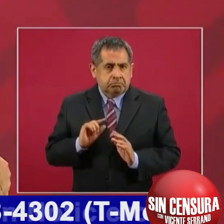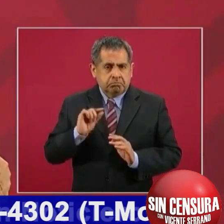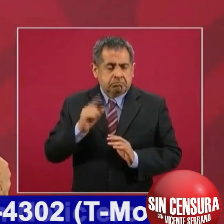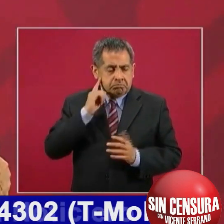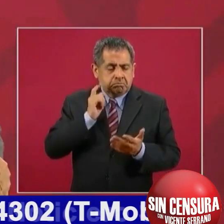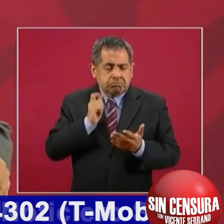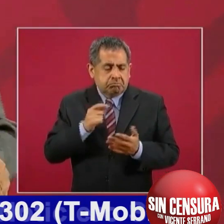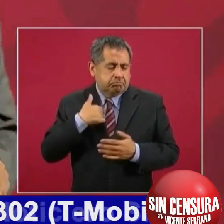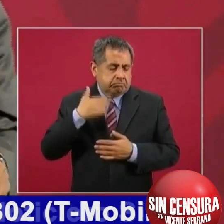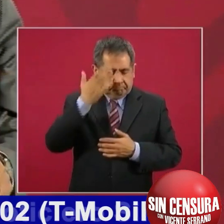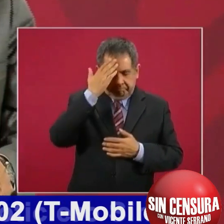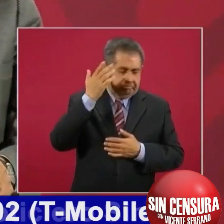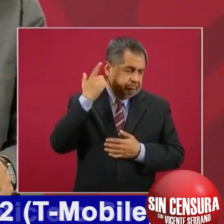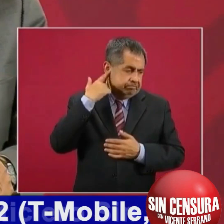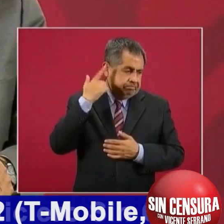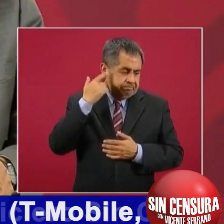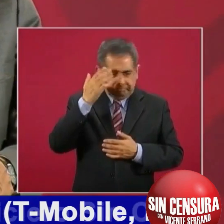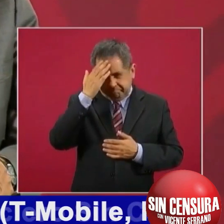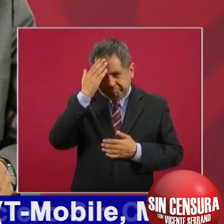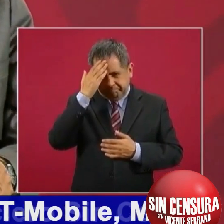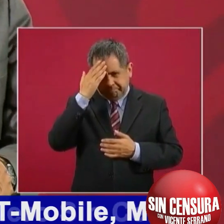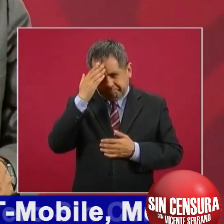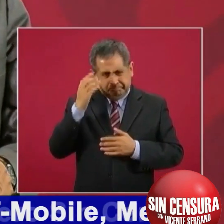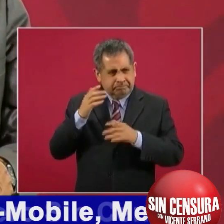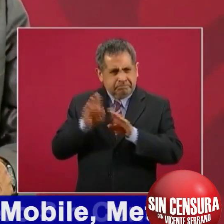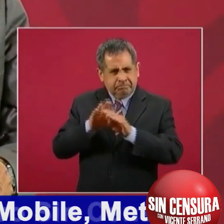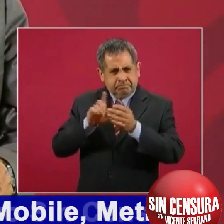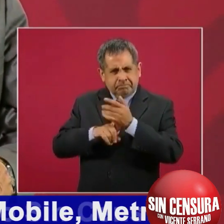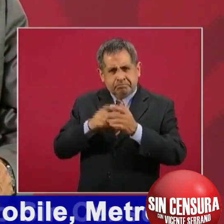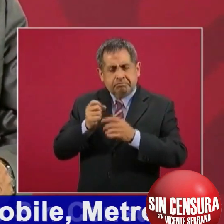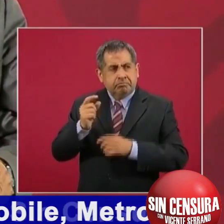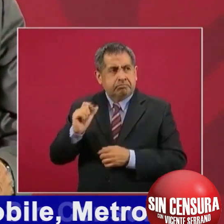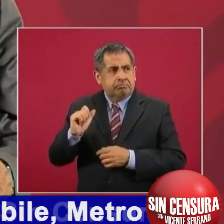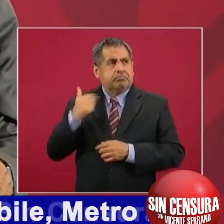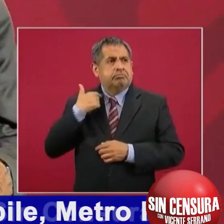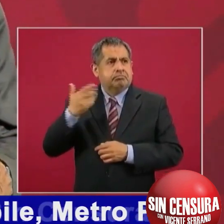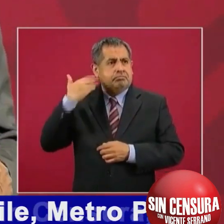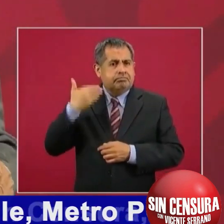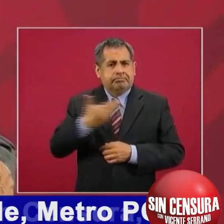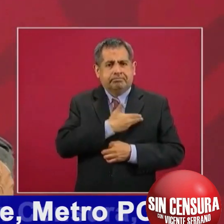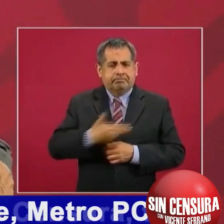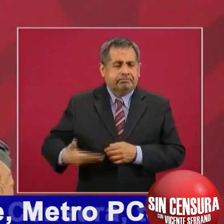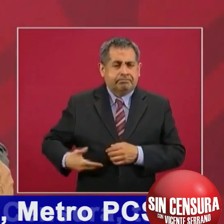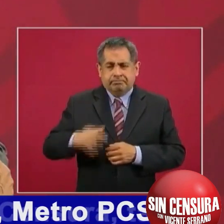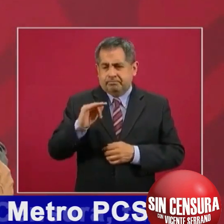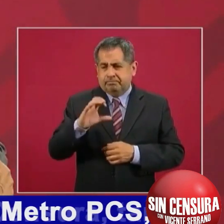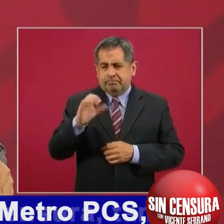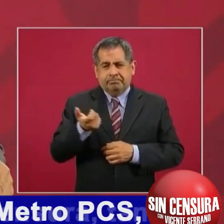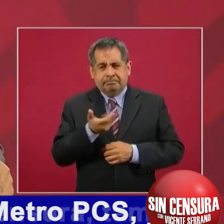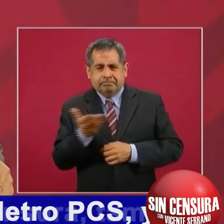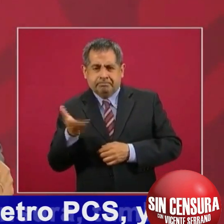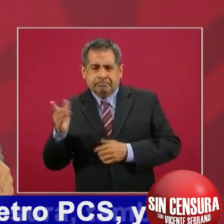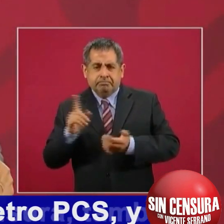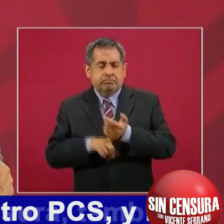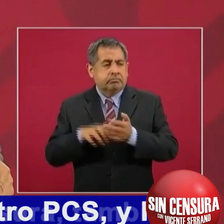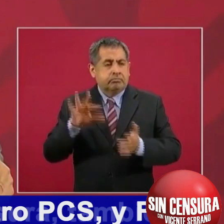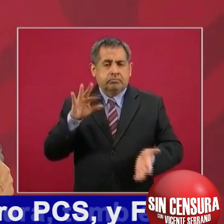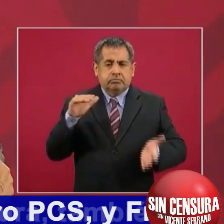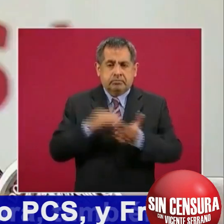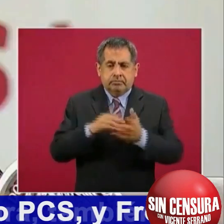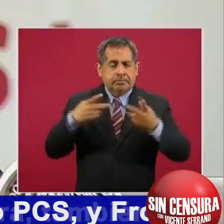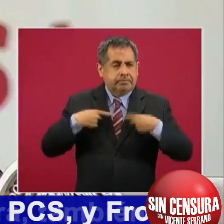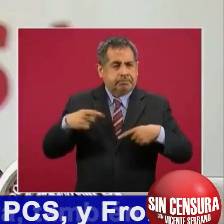elementos. Sé que pues se despidió en el gobierno de Felipe Calderón a 40,000 trabajadores